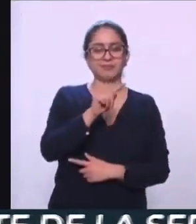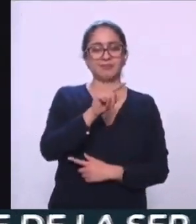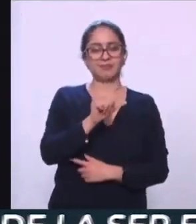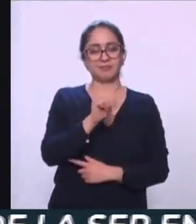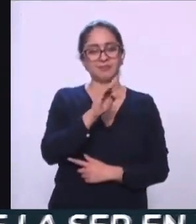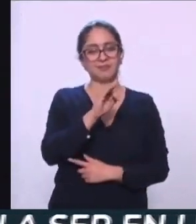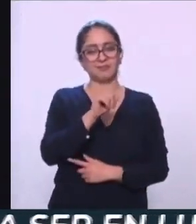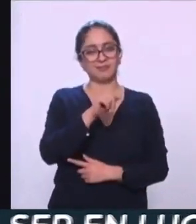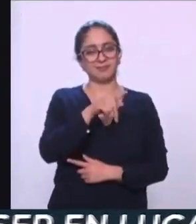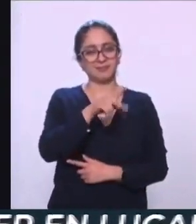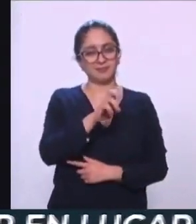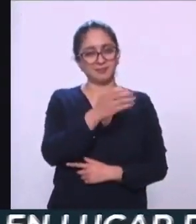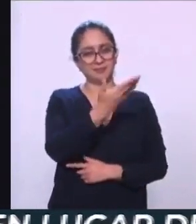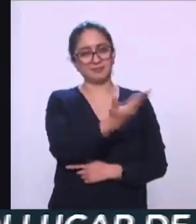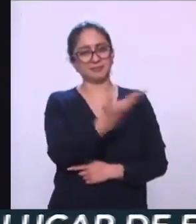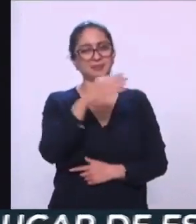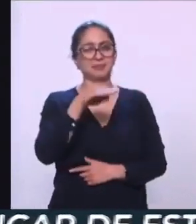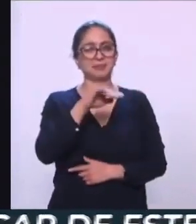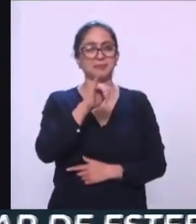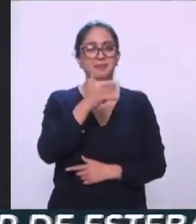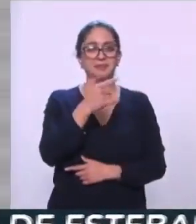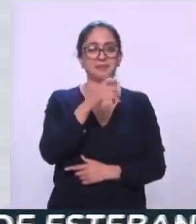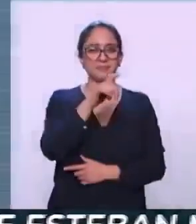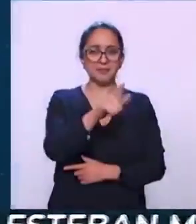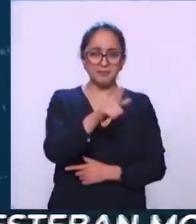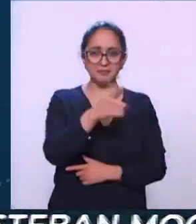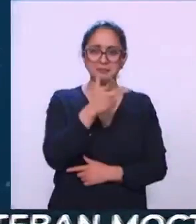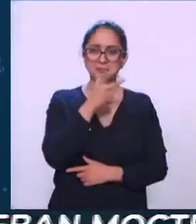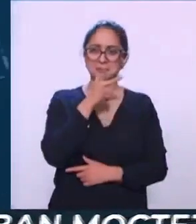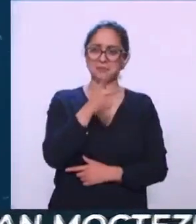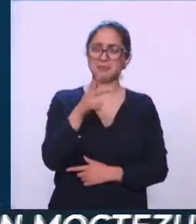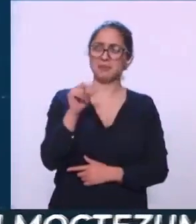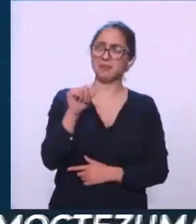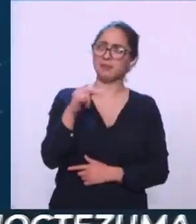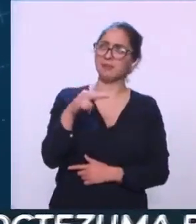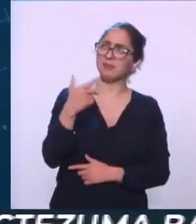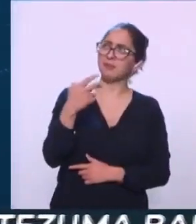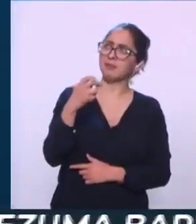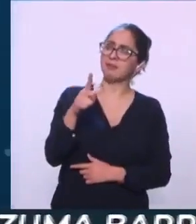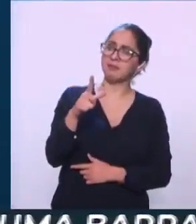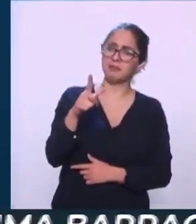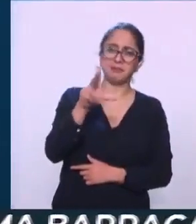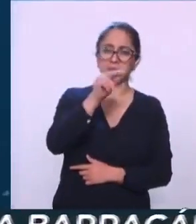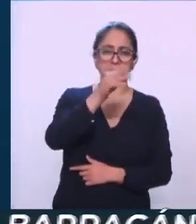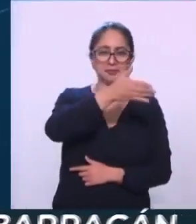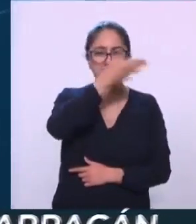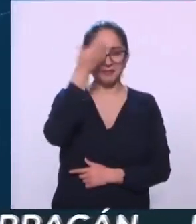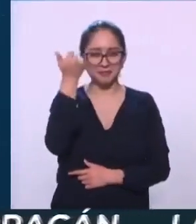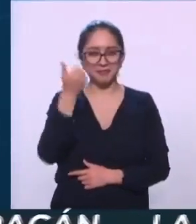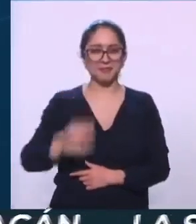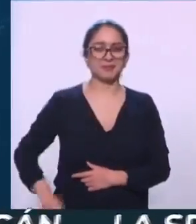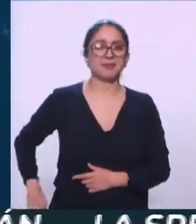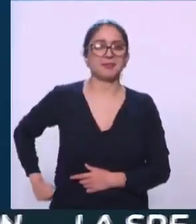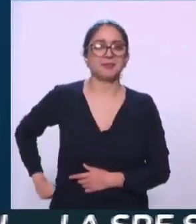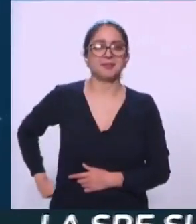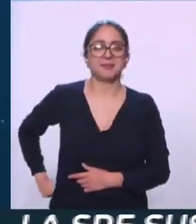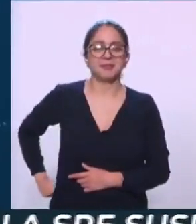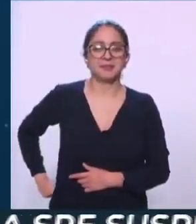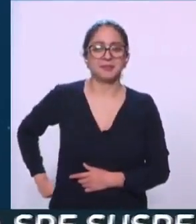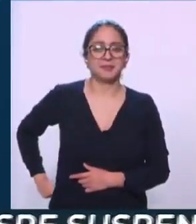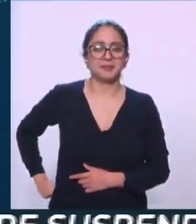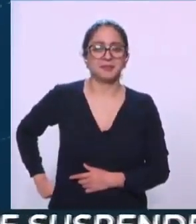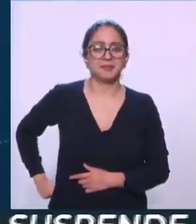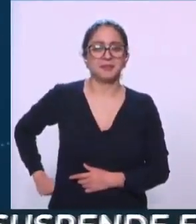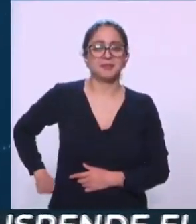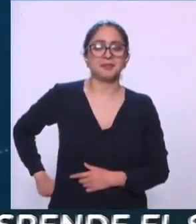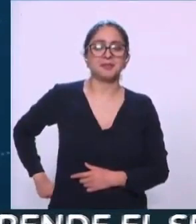Ángel Elorza. Ay, lo del Ángel no me lo conocía tanto. No lo usa. Sí, no. Pues es que casi no lo usa más bien la gente, no sé